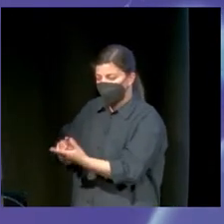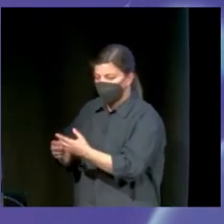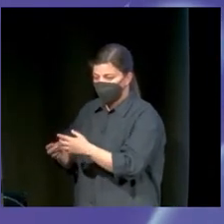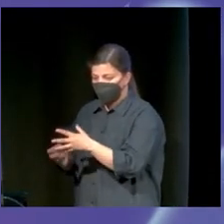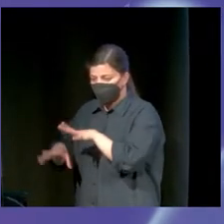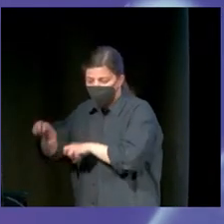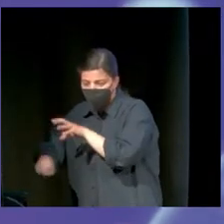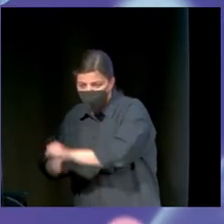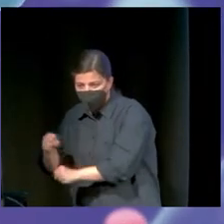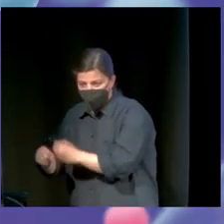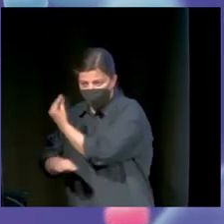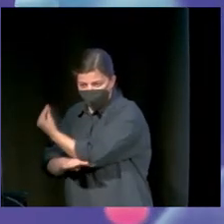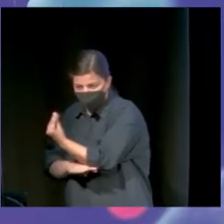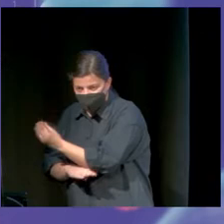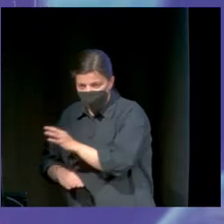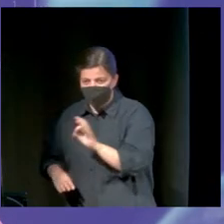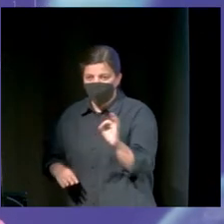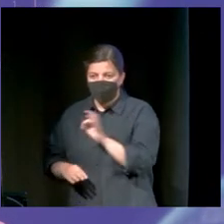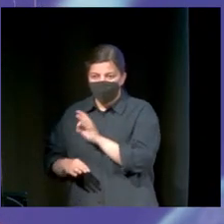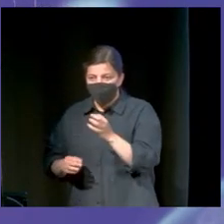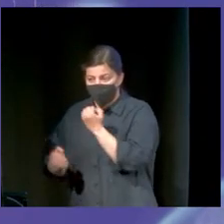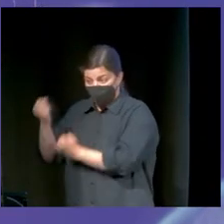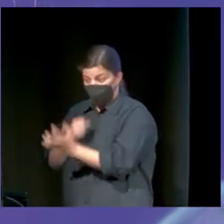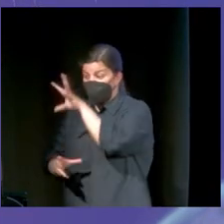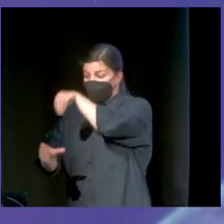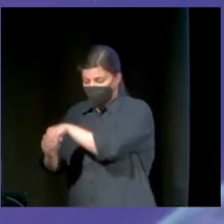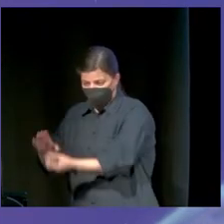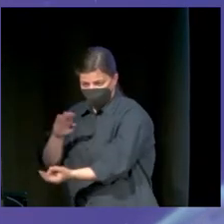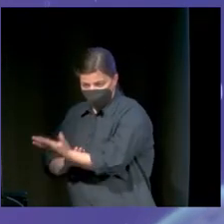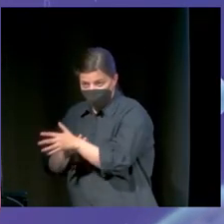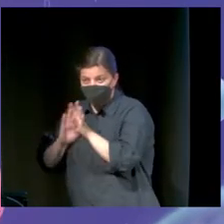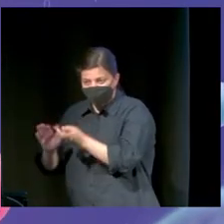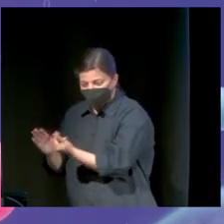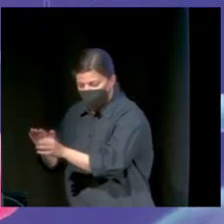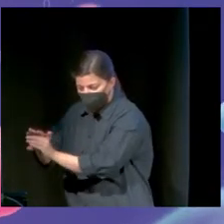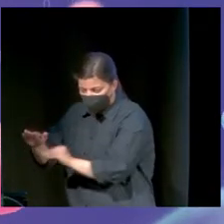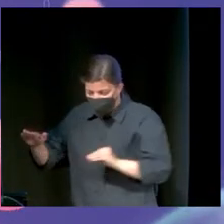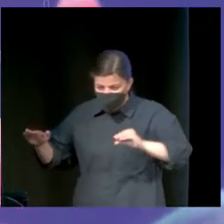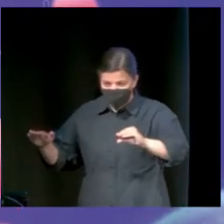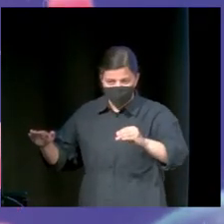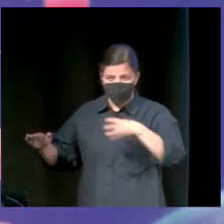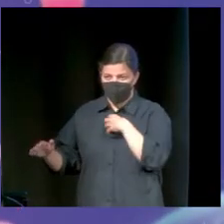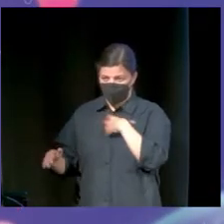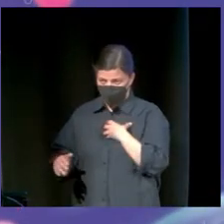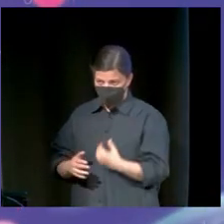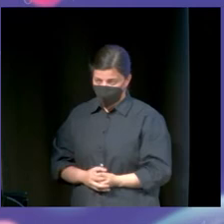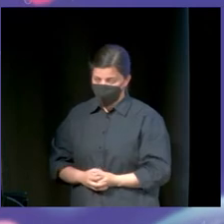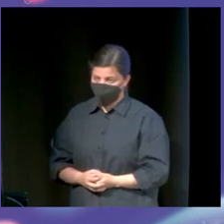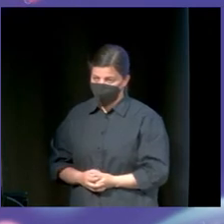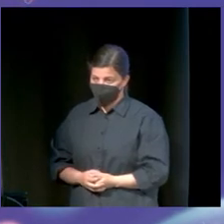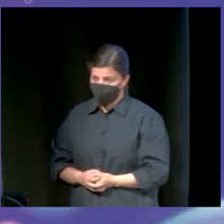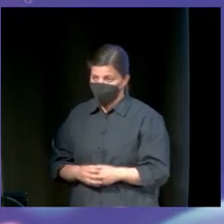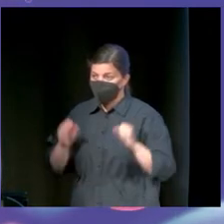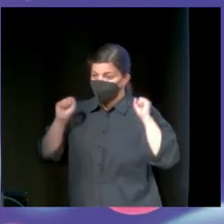comprar avatares y puedes crear una economía dentro pero no puedes llevarte esas monedas fuera vale en